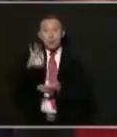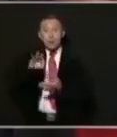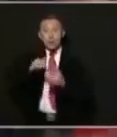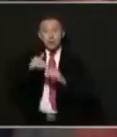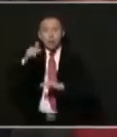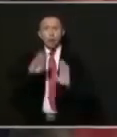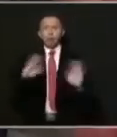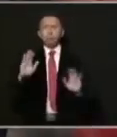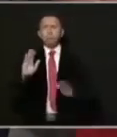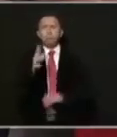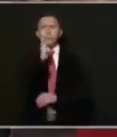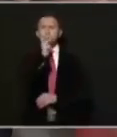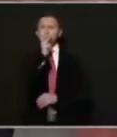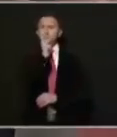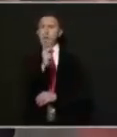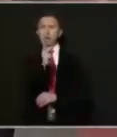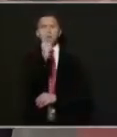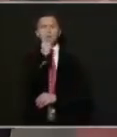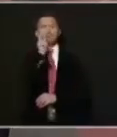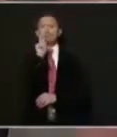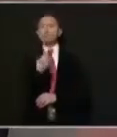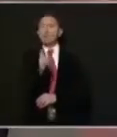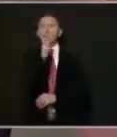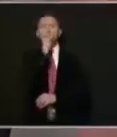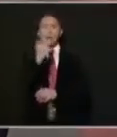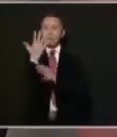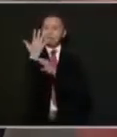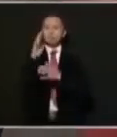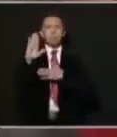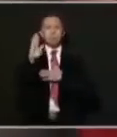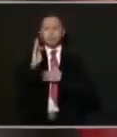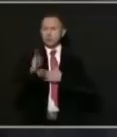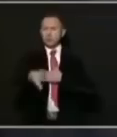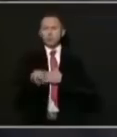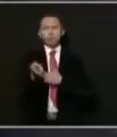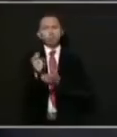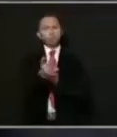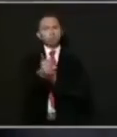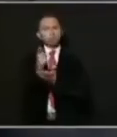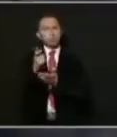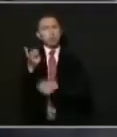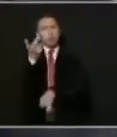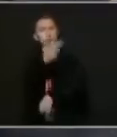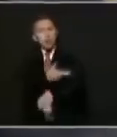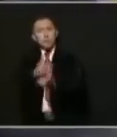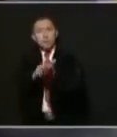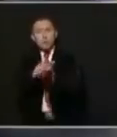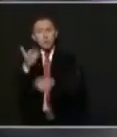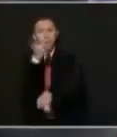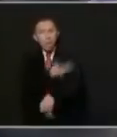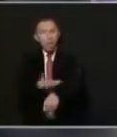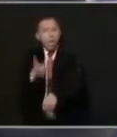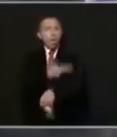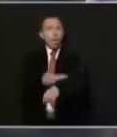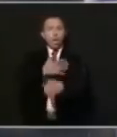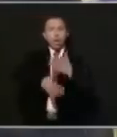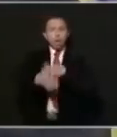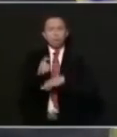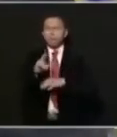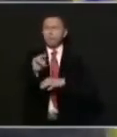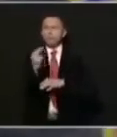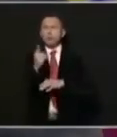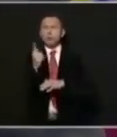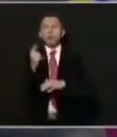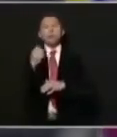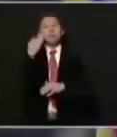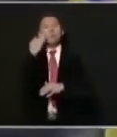sin tanto trámite, sin tanto burocratismo, y van a pagar a los 3 a los 4 años